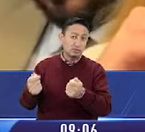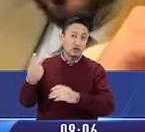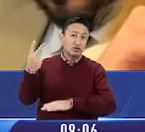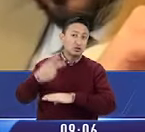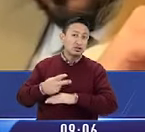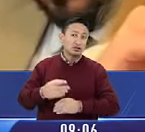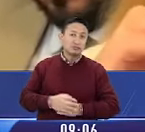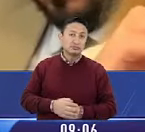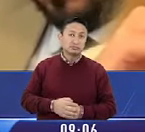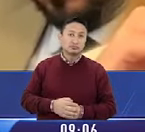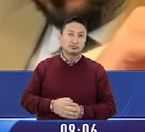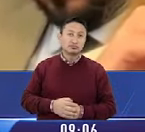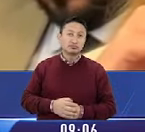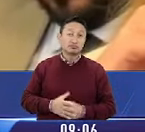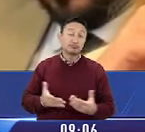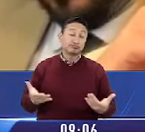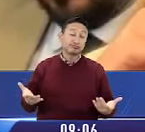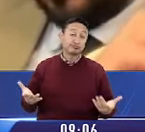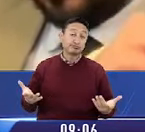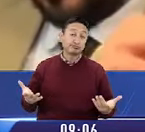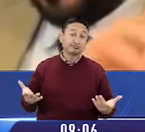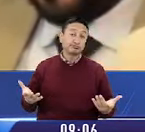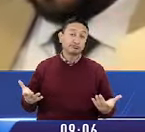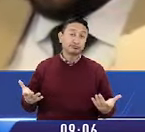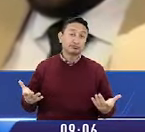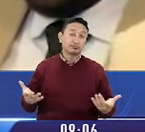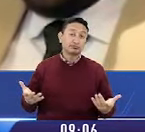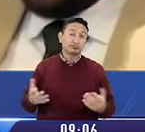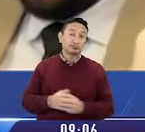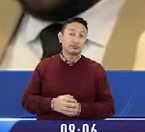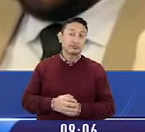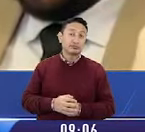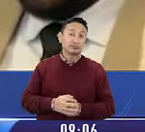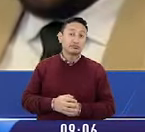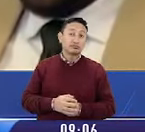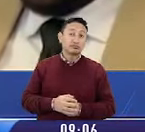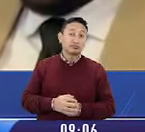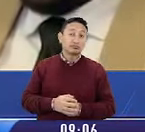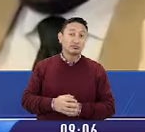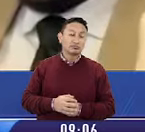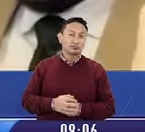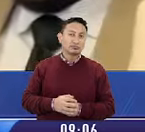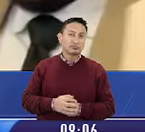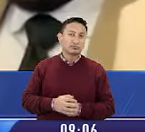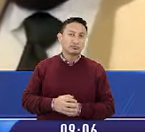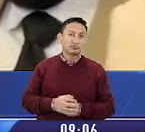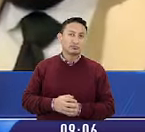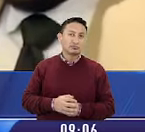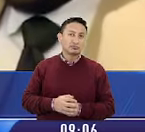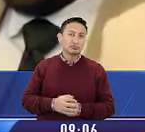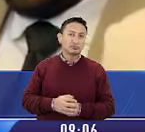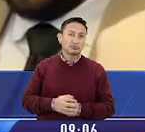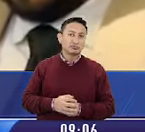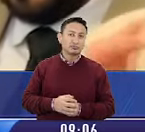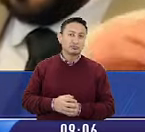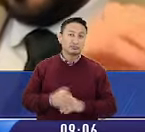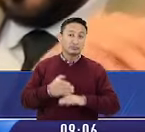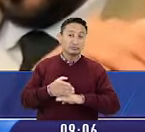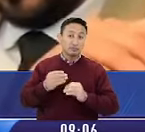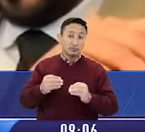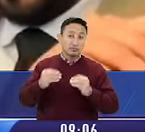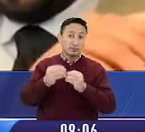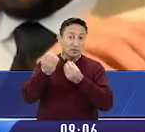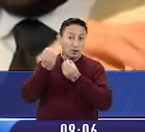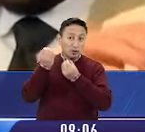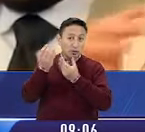2 días. Entonces, sin embargo, daré más información,